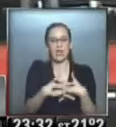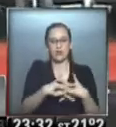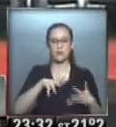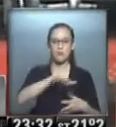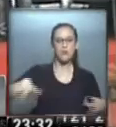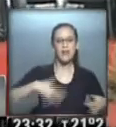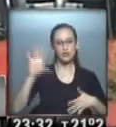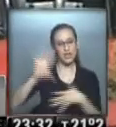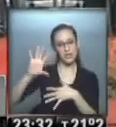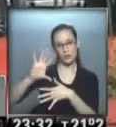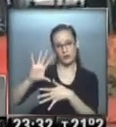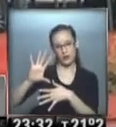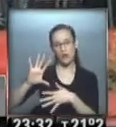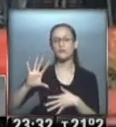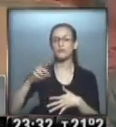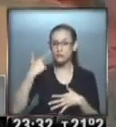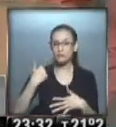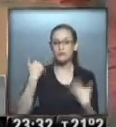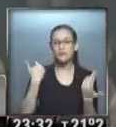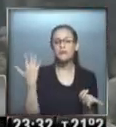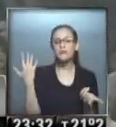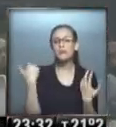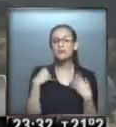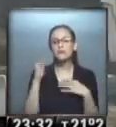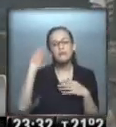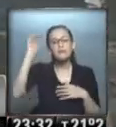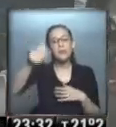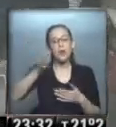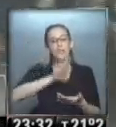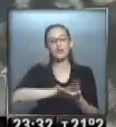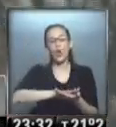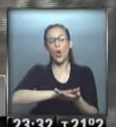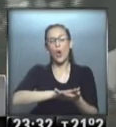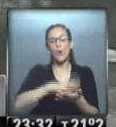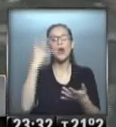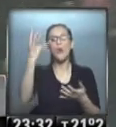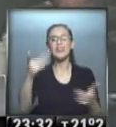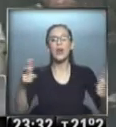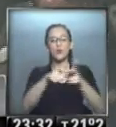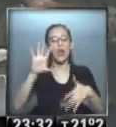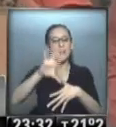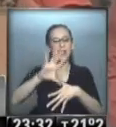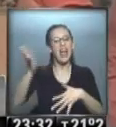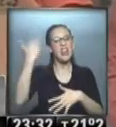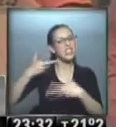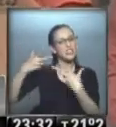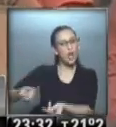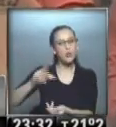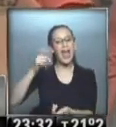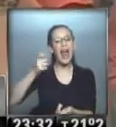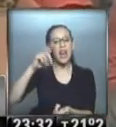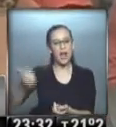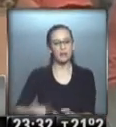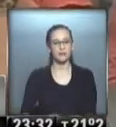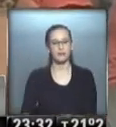Pueblos Latinoamericanos en conmemoración con la Cuarta Cumbre de las Américas en la que se rechazó al ALCA. Porque aquí en Mar